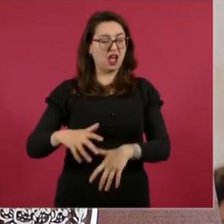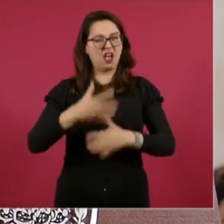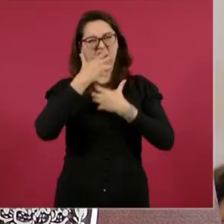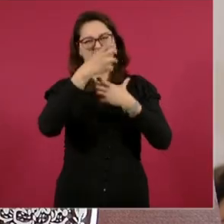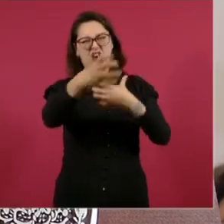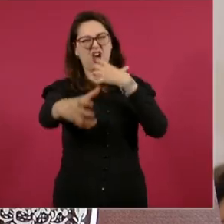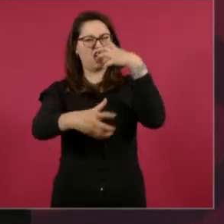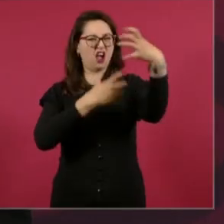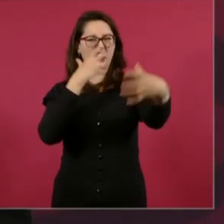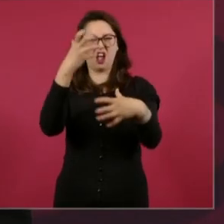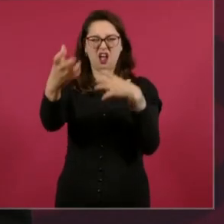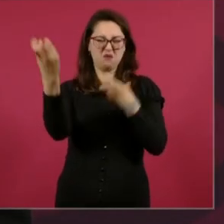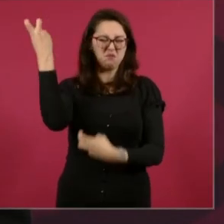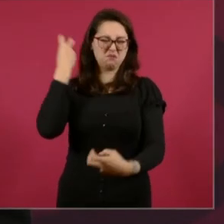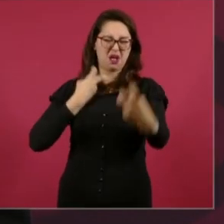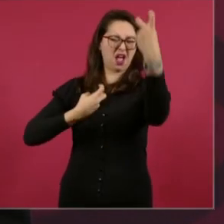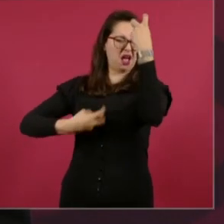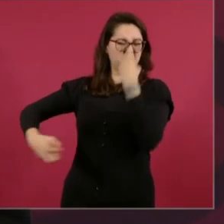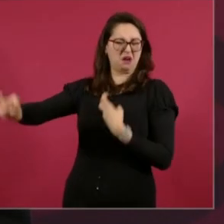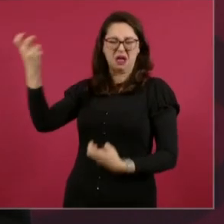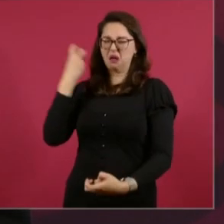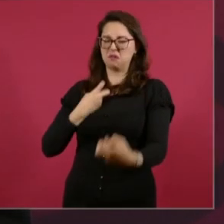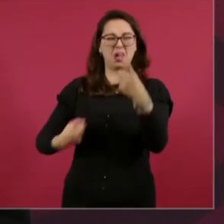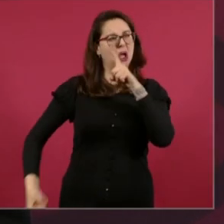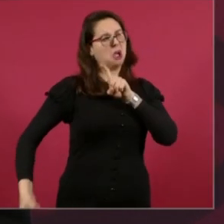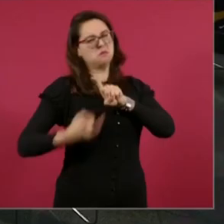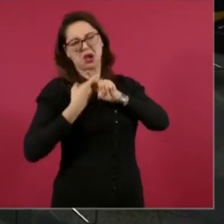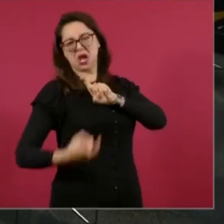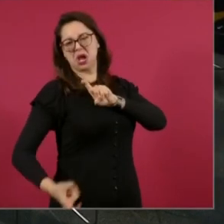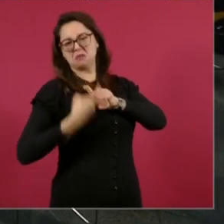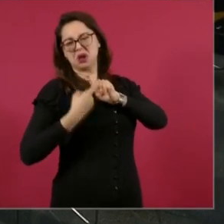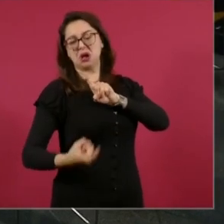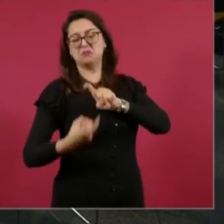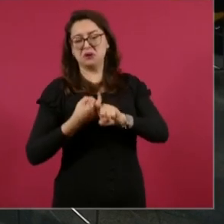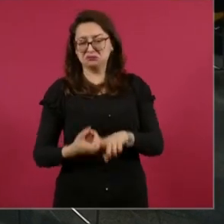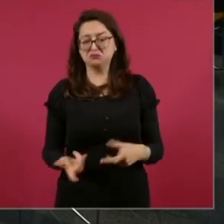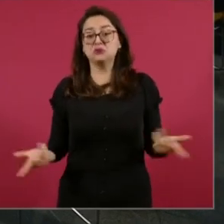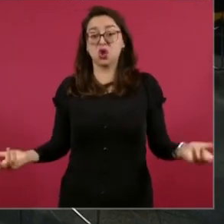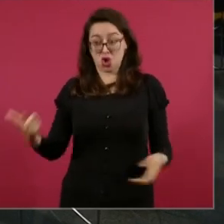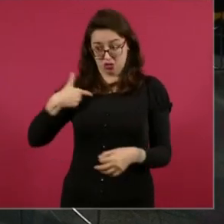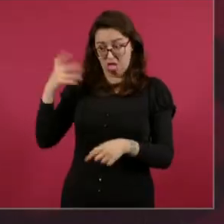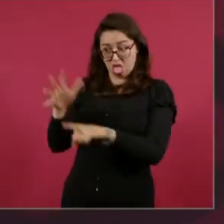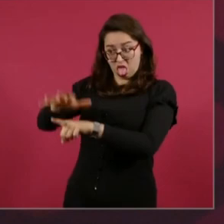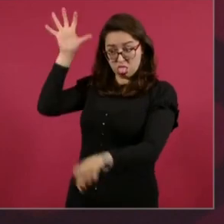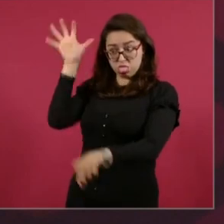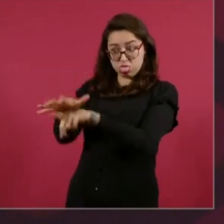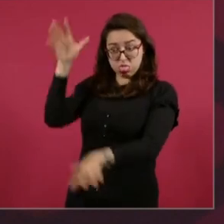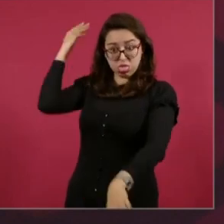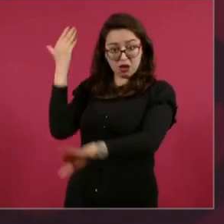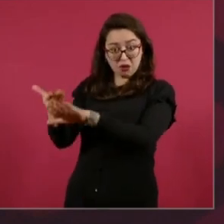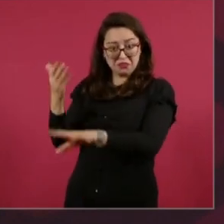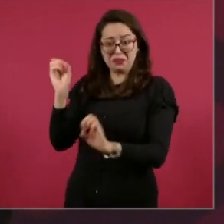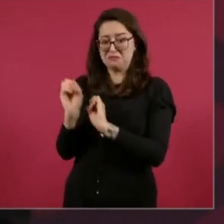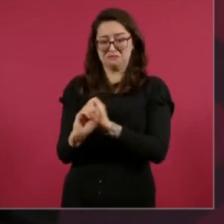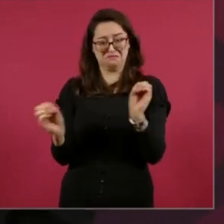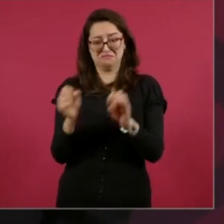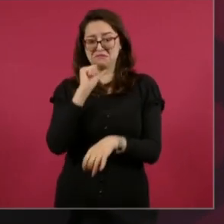y no hay ningún problema. Bueno, entonces que somos libres. Que se contacten con Jesús. ¿Sí?